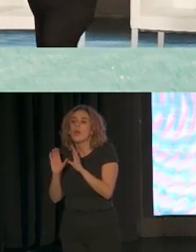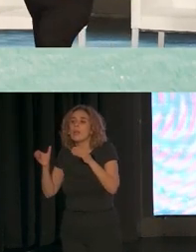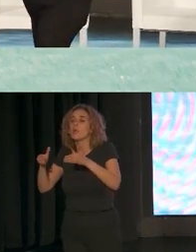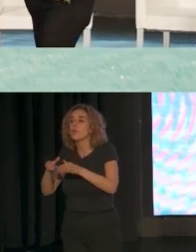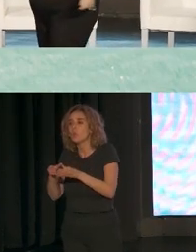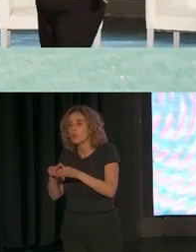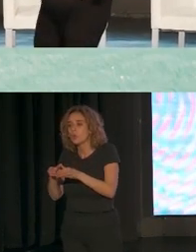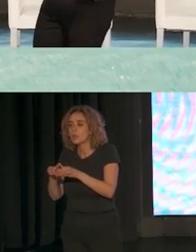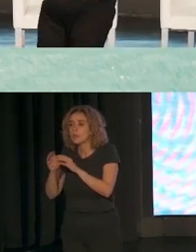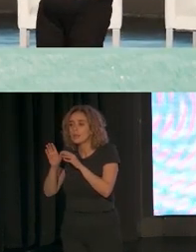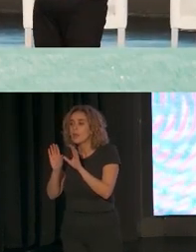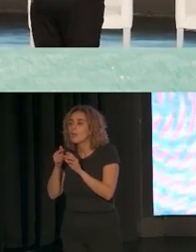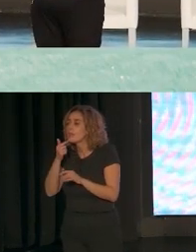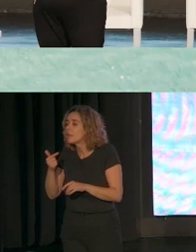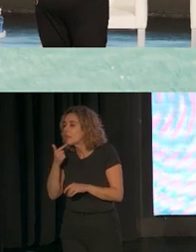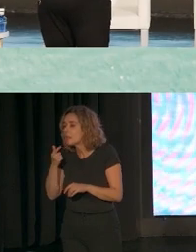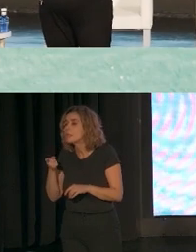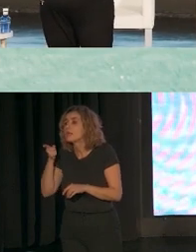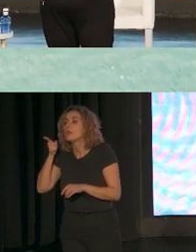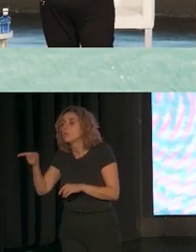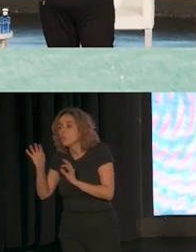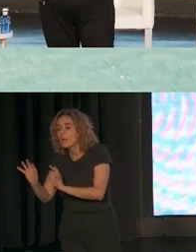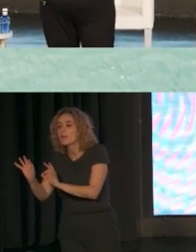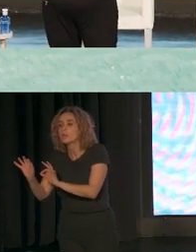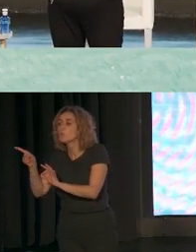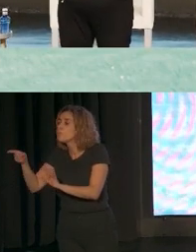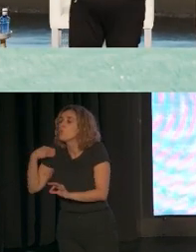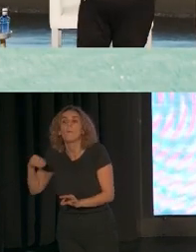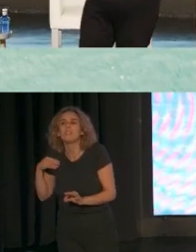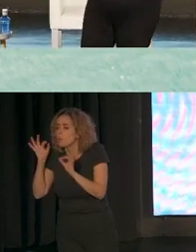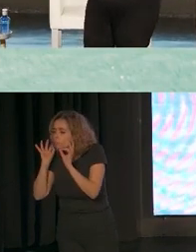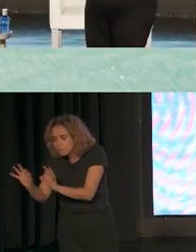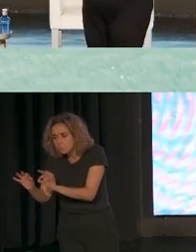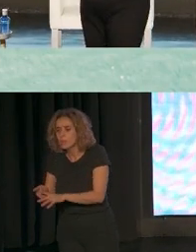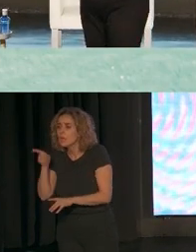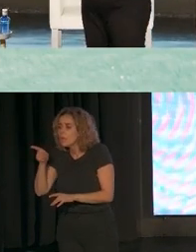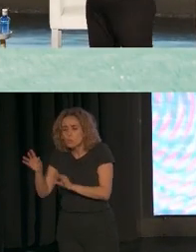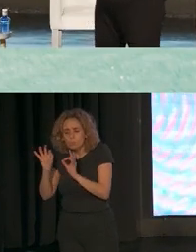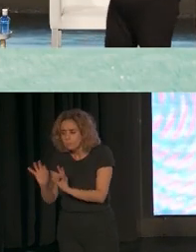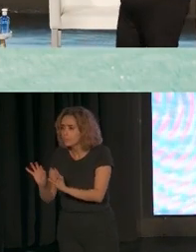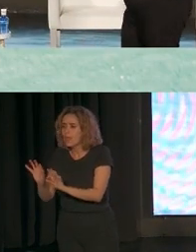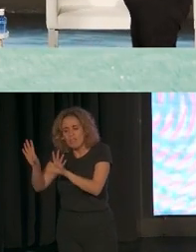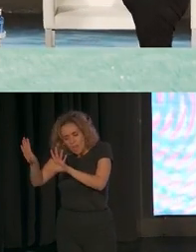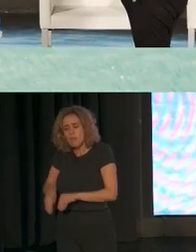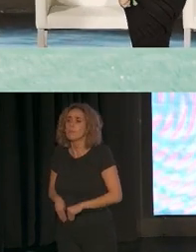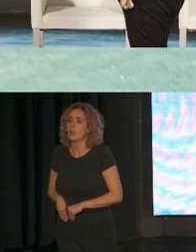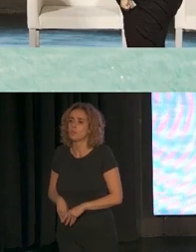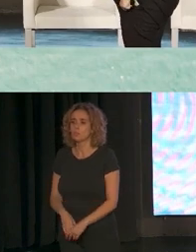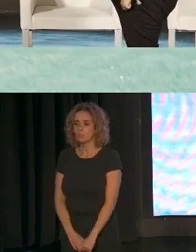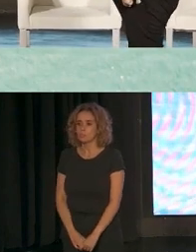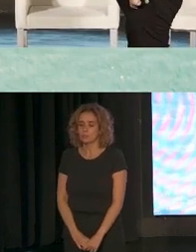grupo y la comunidad te dic eres tú mismo y tal y como eres te